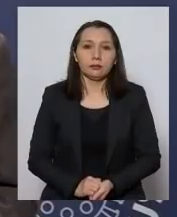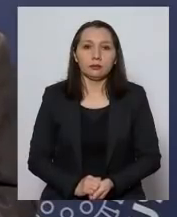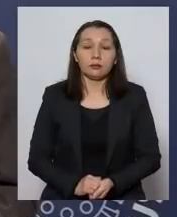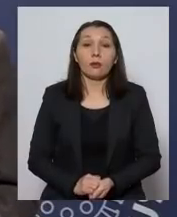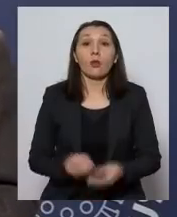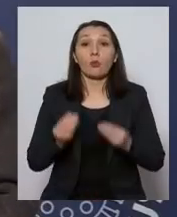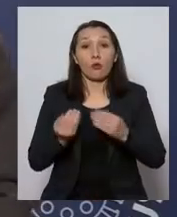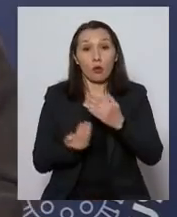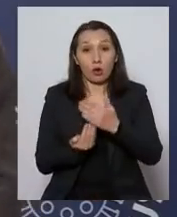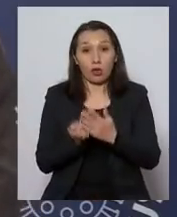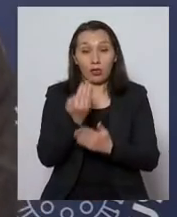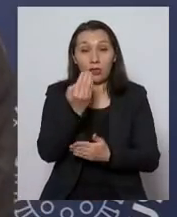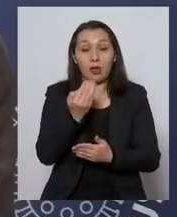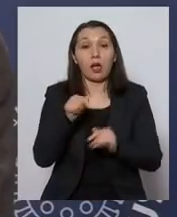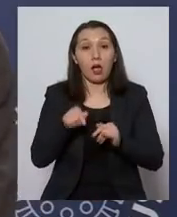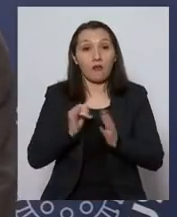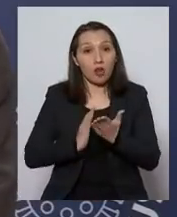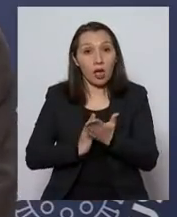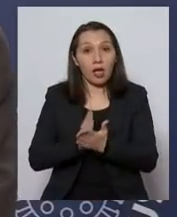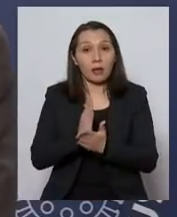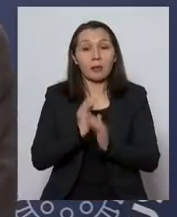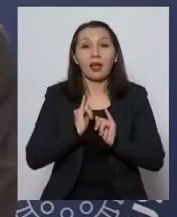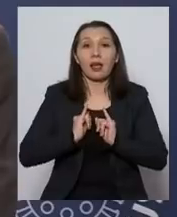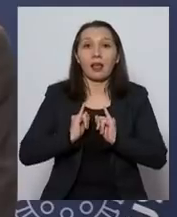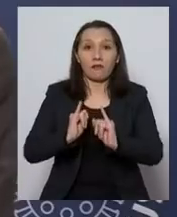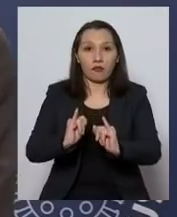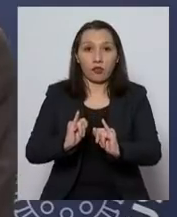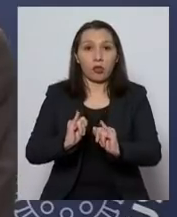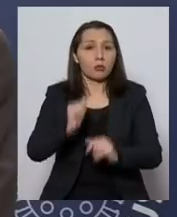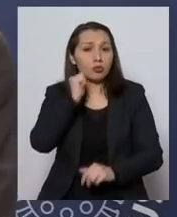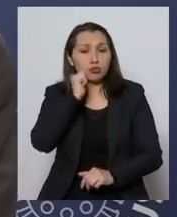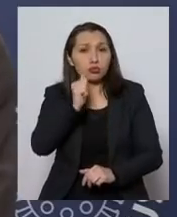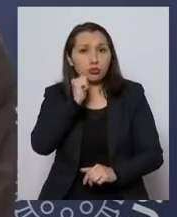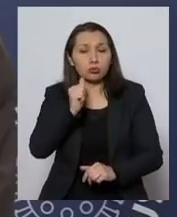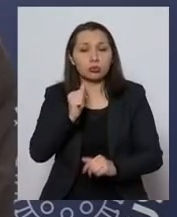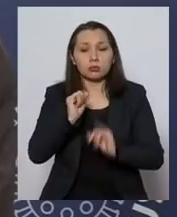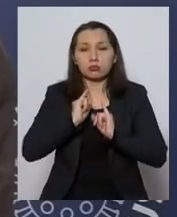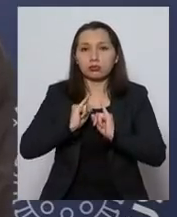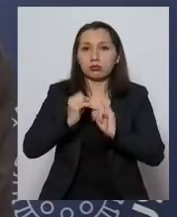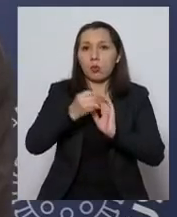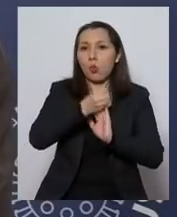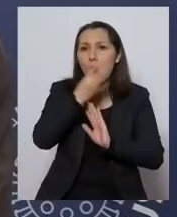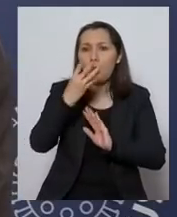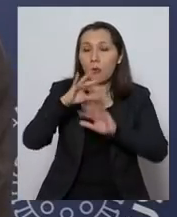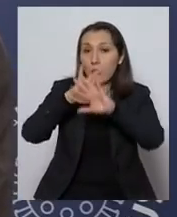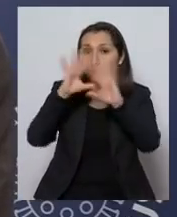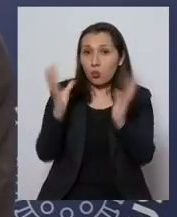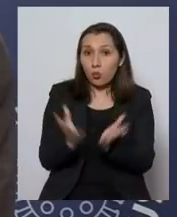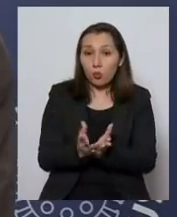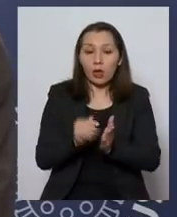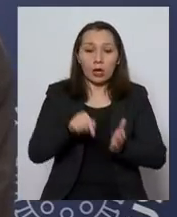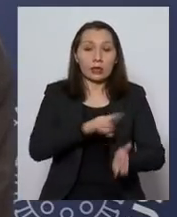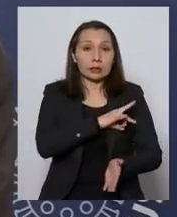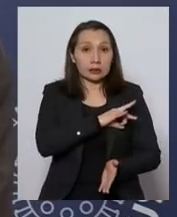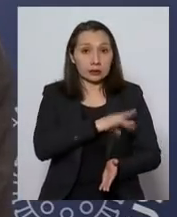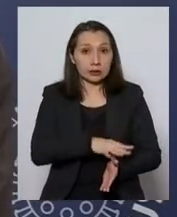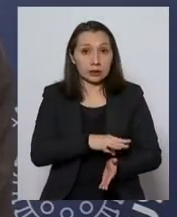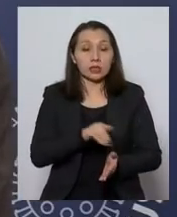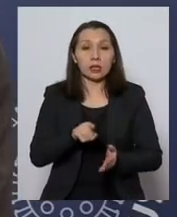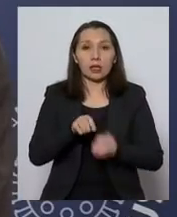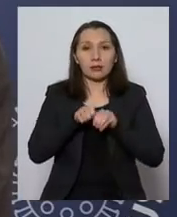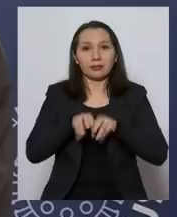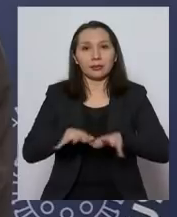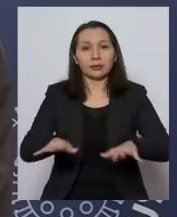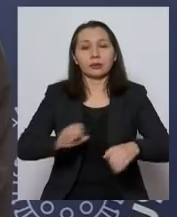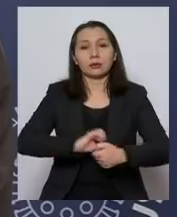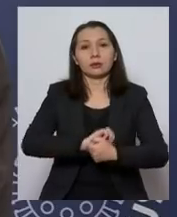Muy buenos días. Vamos a comenzar con el informe de todos los días, el reporte mundial y el reporte nacional de la